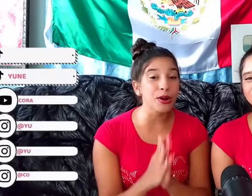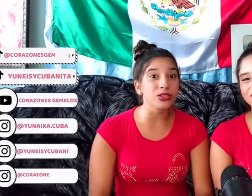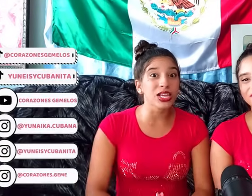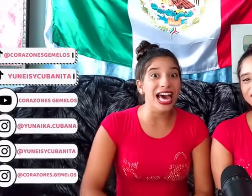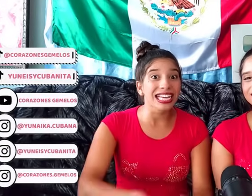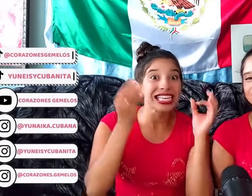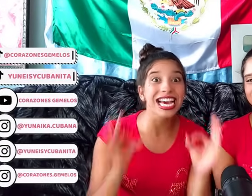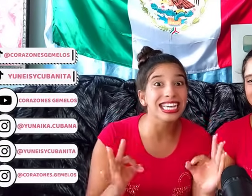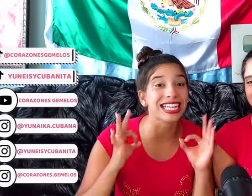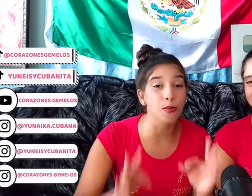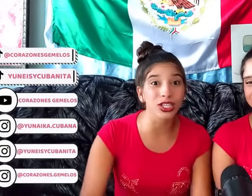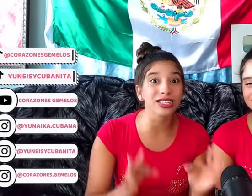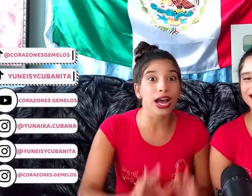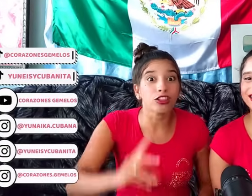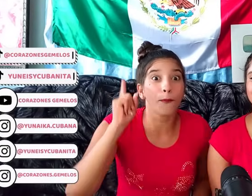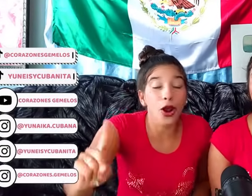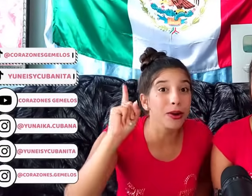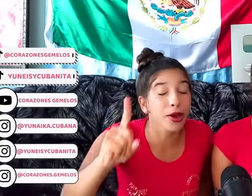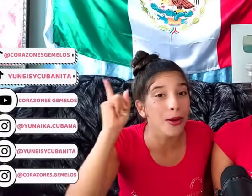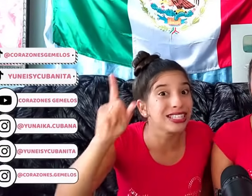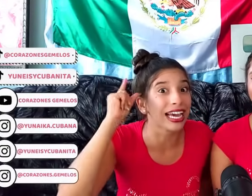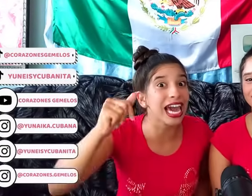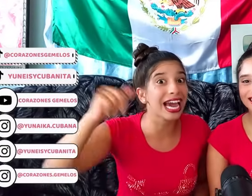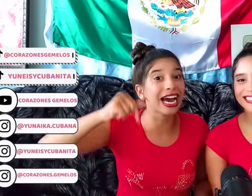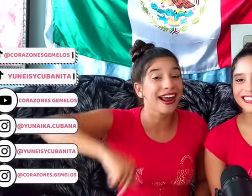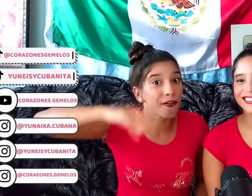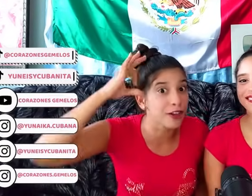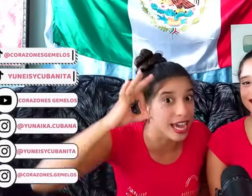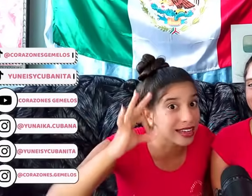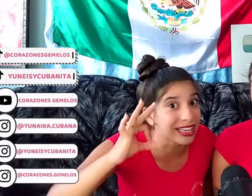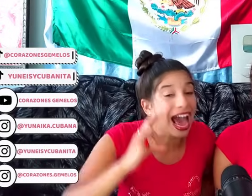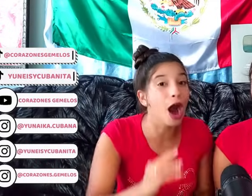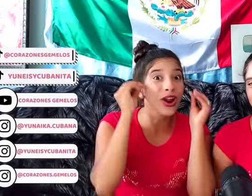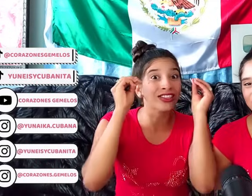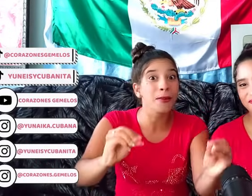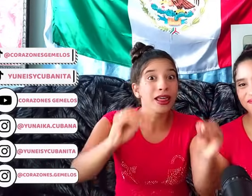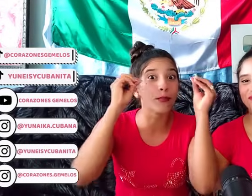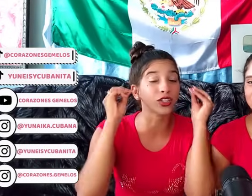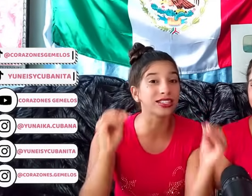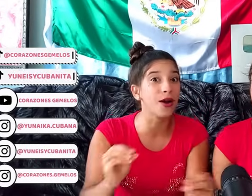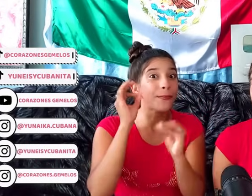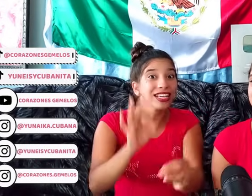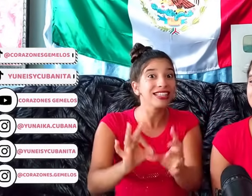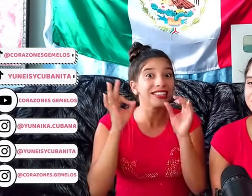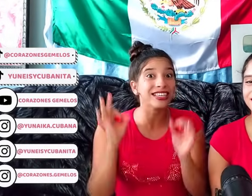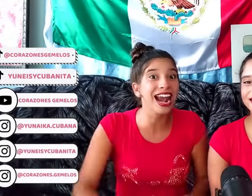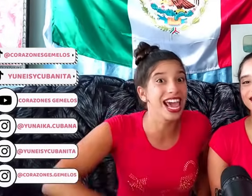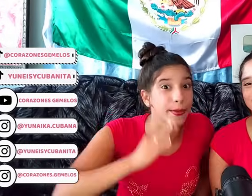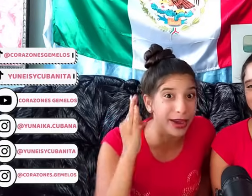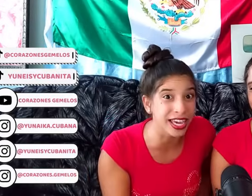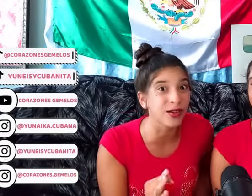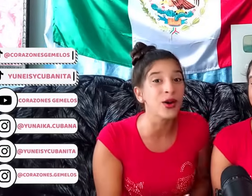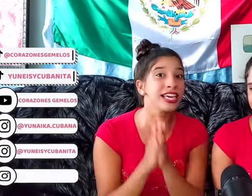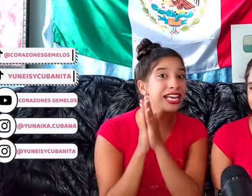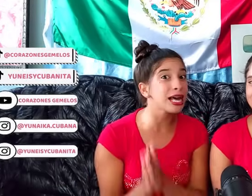Y súper emocionadas, y es que estaremos reaccionando por primera vez aquí en el canal, fíjense, a una toma de posesión presidencial